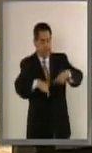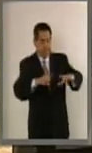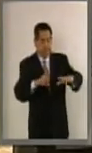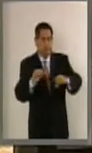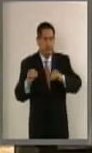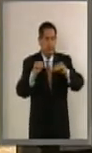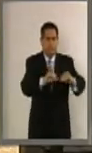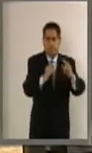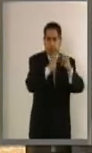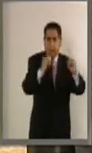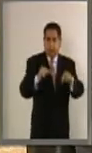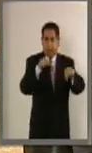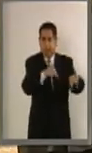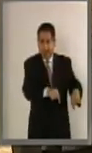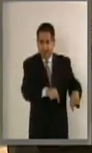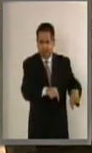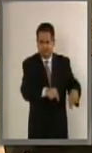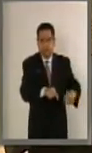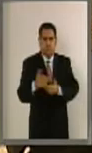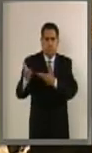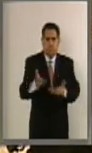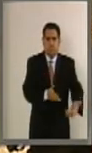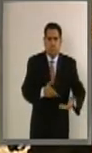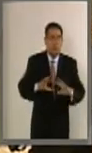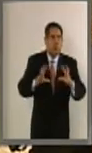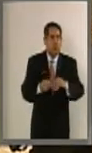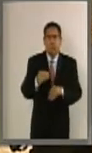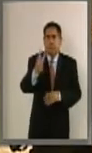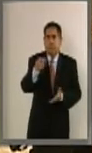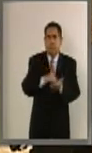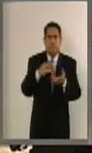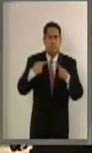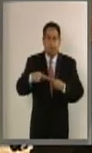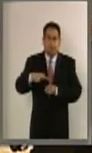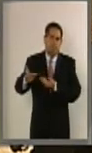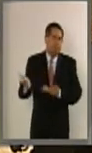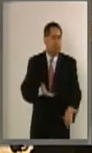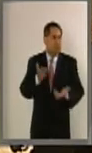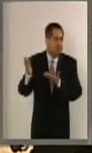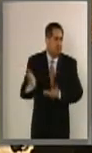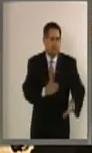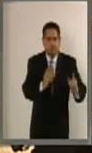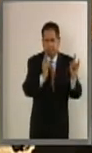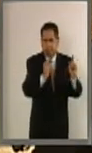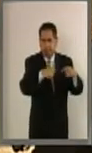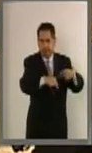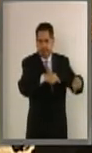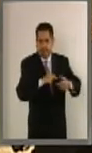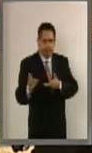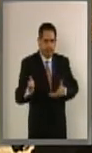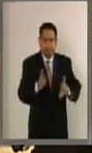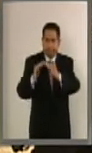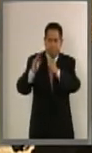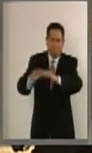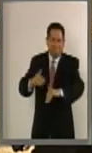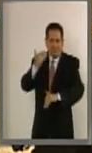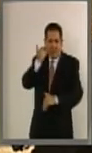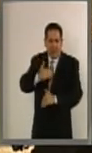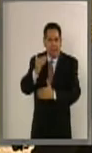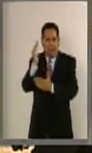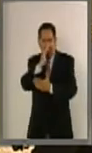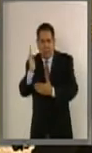albergue, que recibió a los casi 3,000 habitantes que sufrieron daños en sus hogares. En las